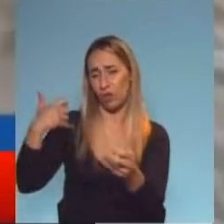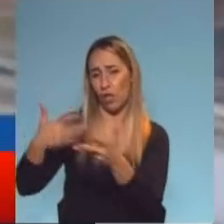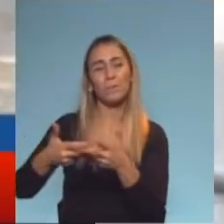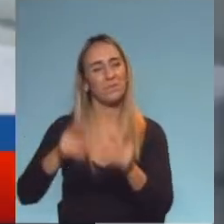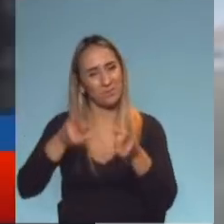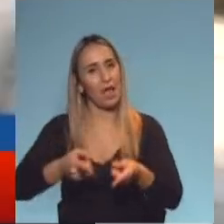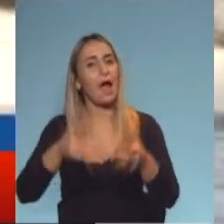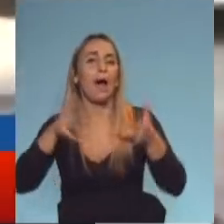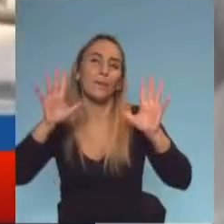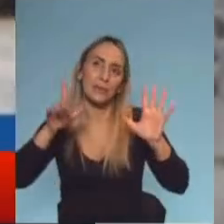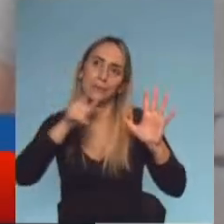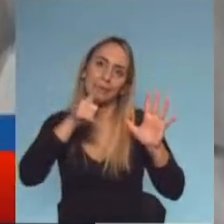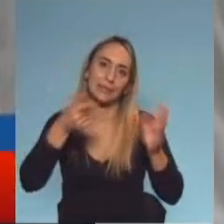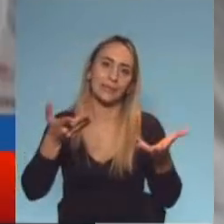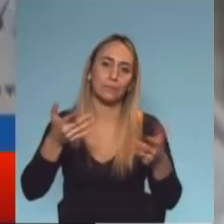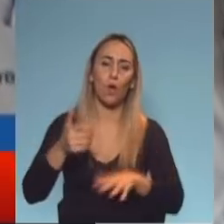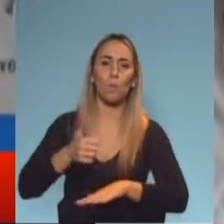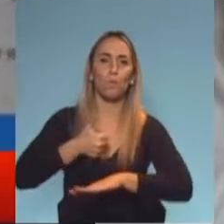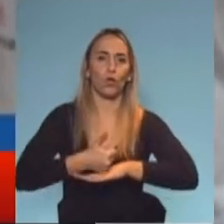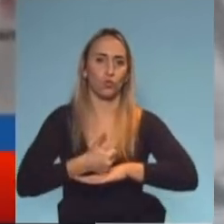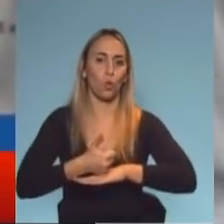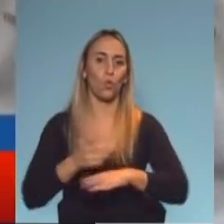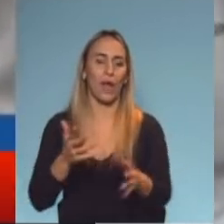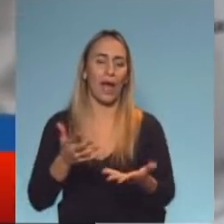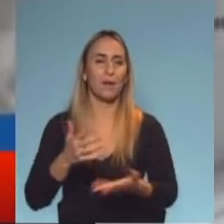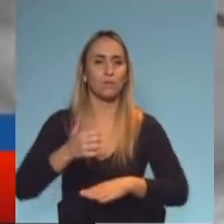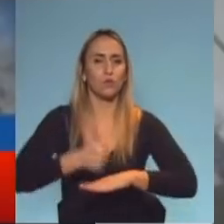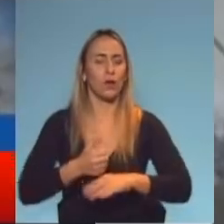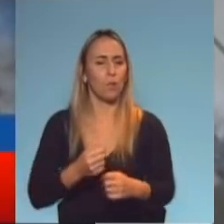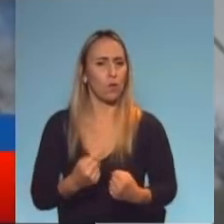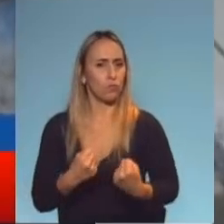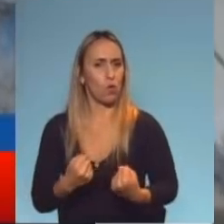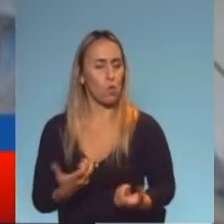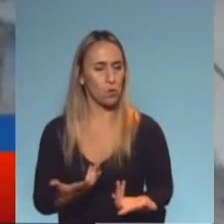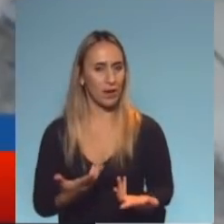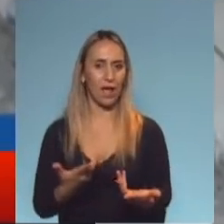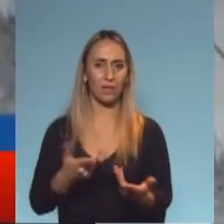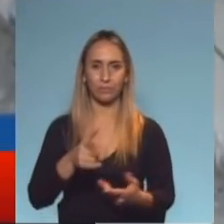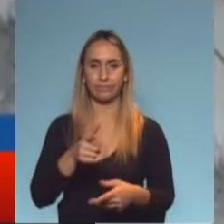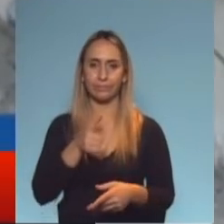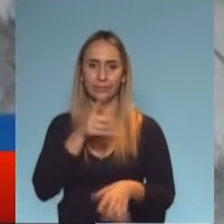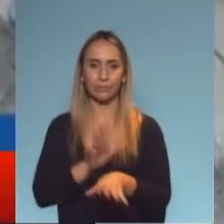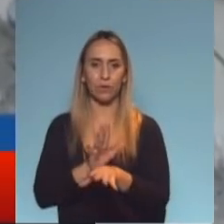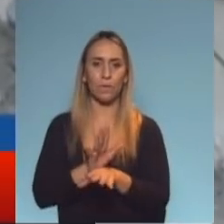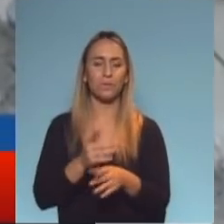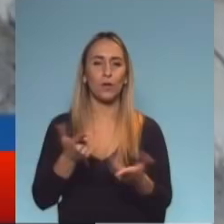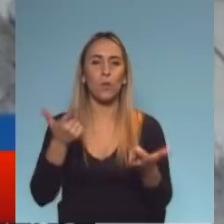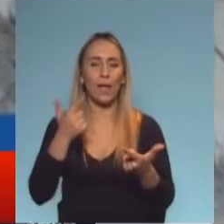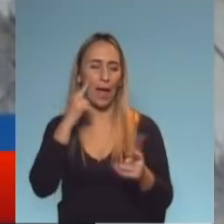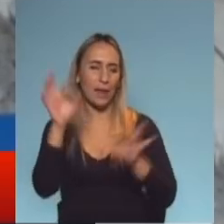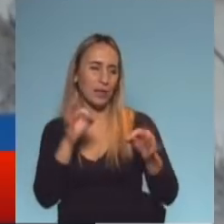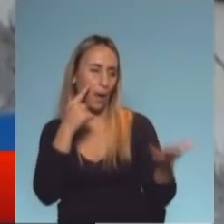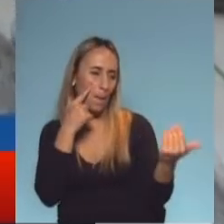veces parece como que hay esas posiciones, esas posiciones tan rígidas, sí, que no escuchan de un lado y el otro, ¿no? Entonces también